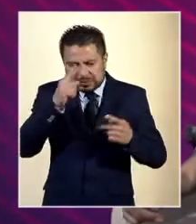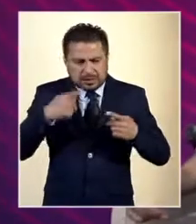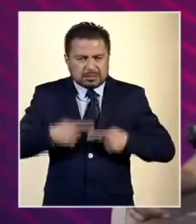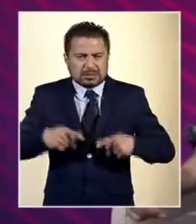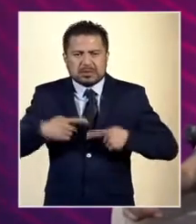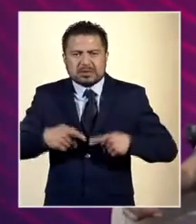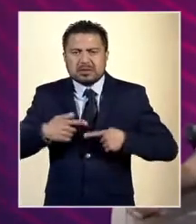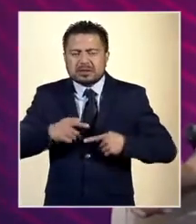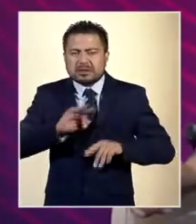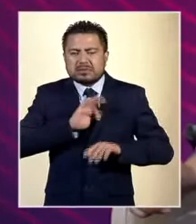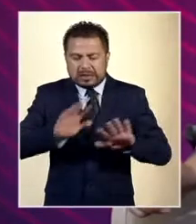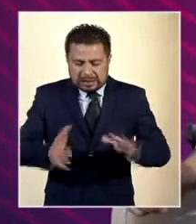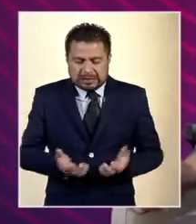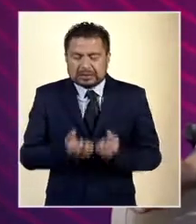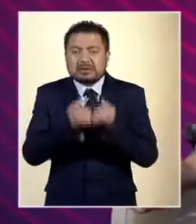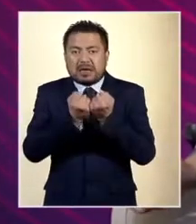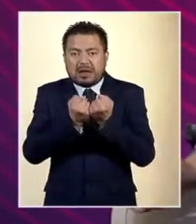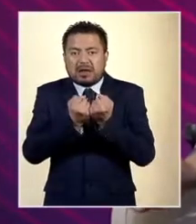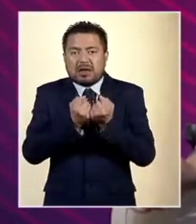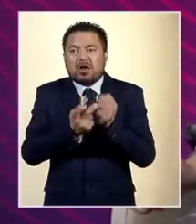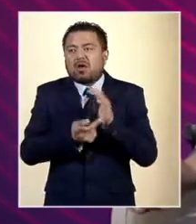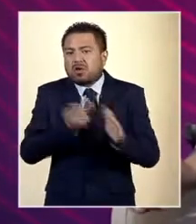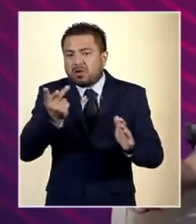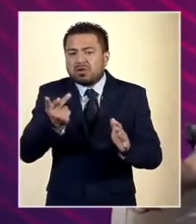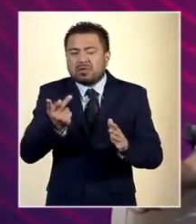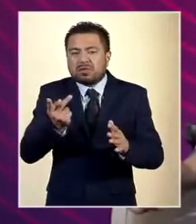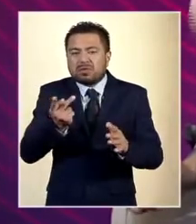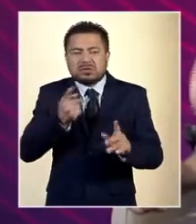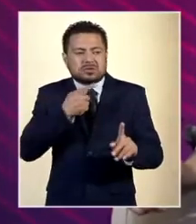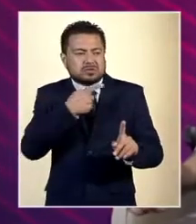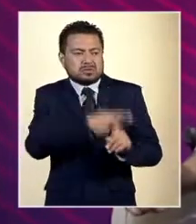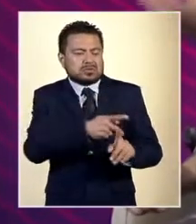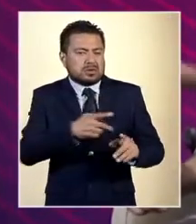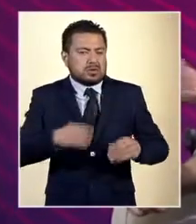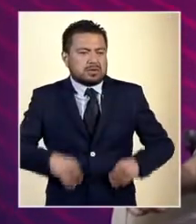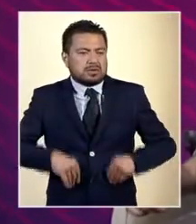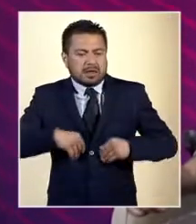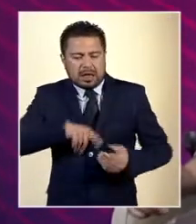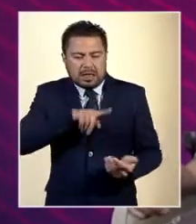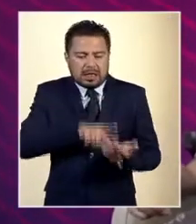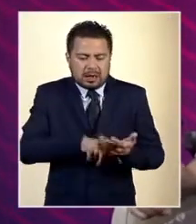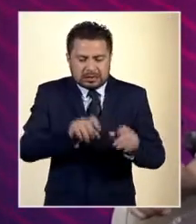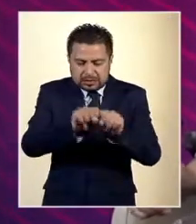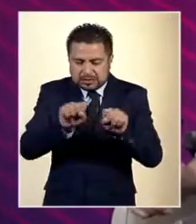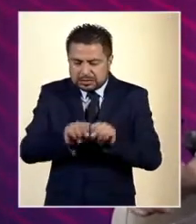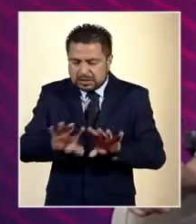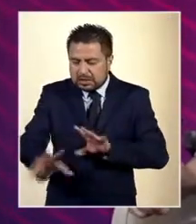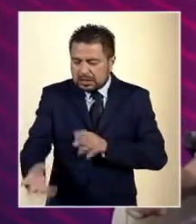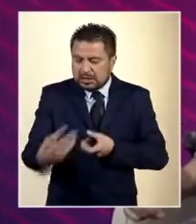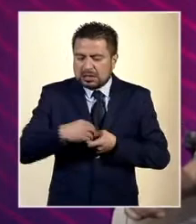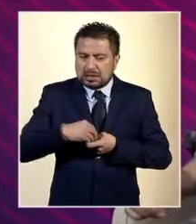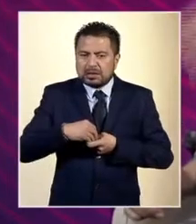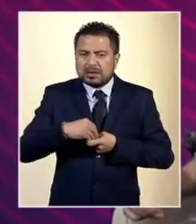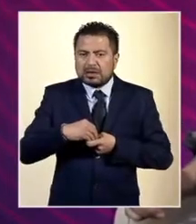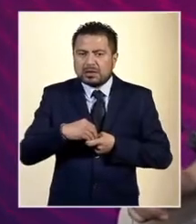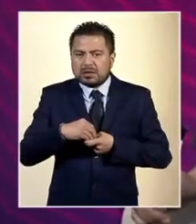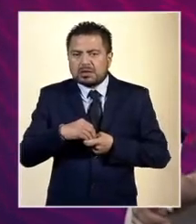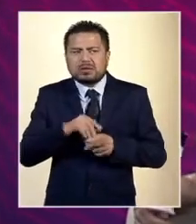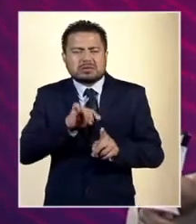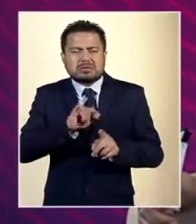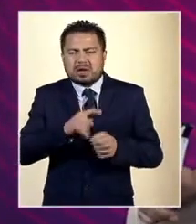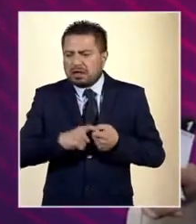persona recupere, digamos, su posición dentro de este sistema, por ponerlo así? O sea, si ha